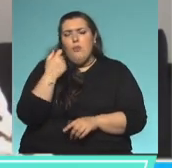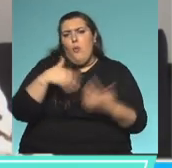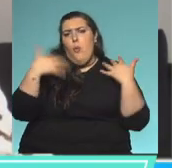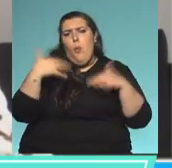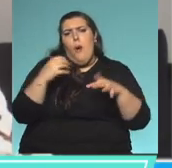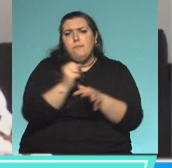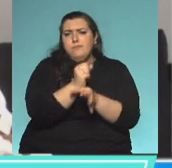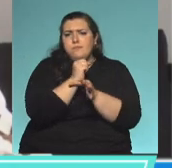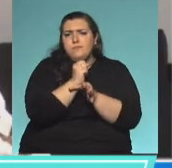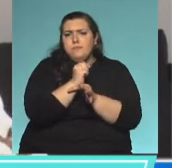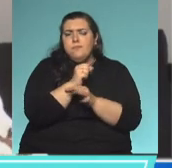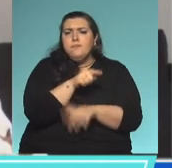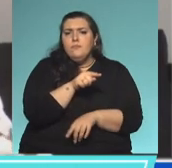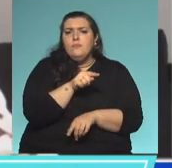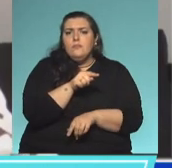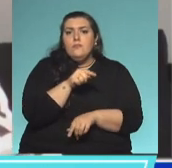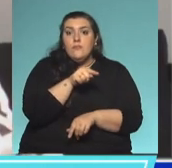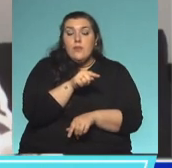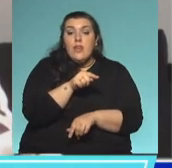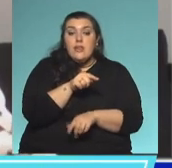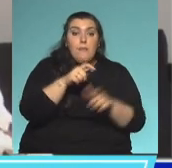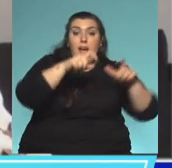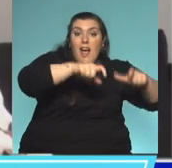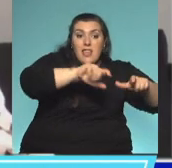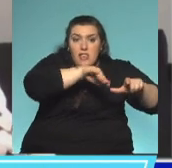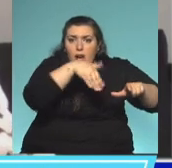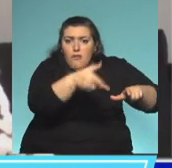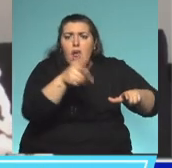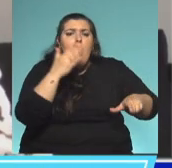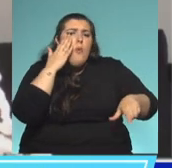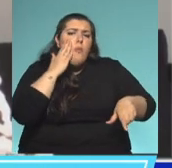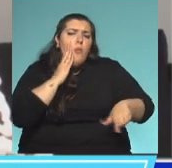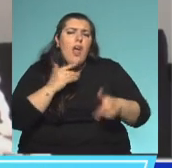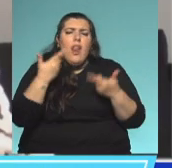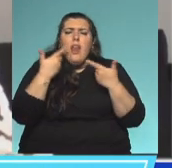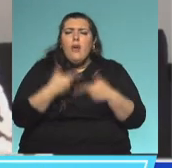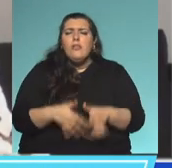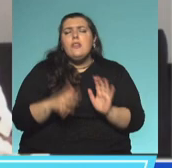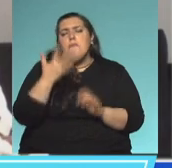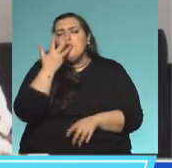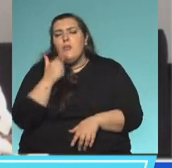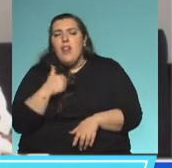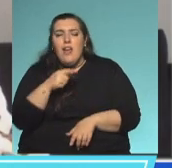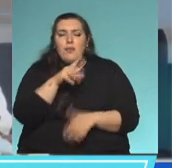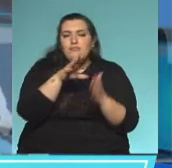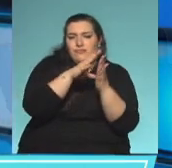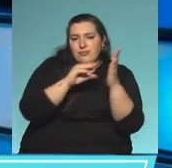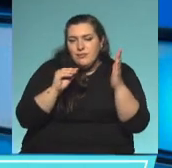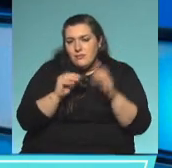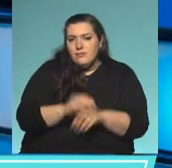afuera es una persona muy humilde, así que sin dudas es una referente para mí. Lore Benítez, aprovechamos a